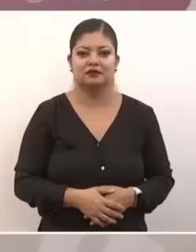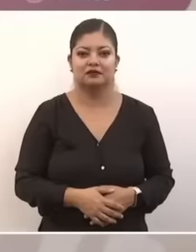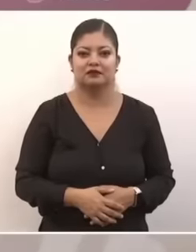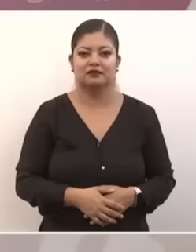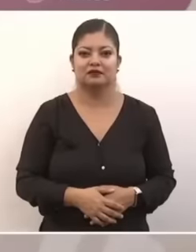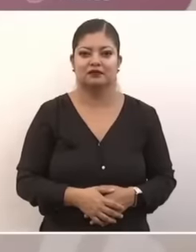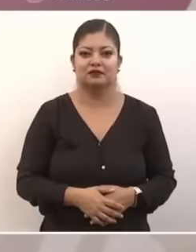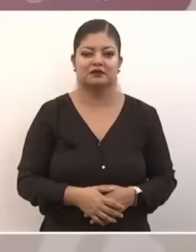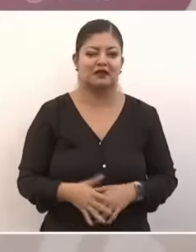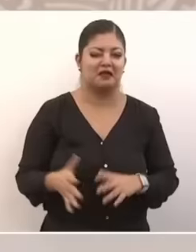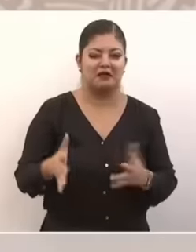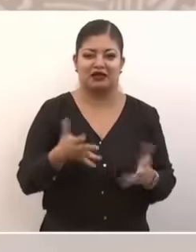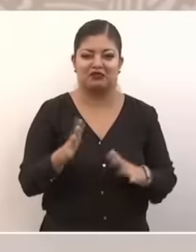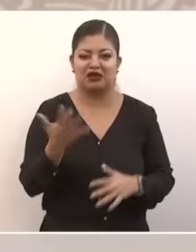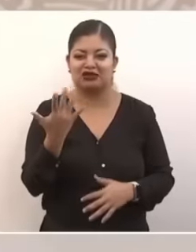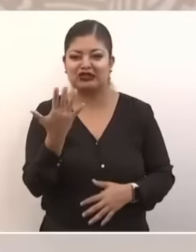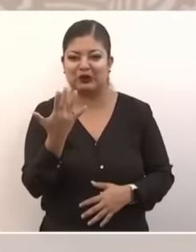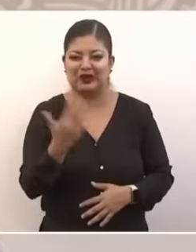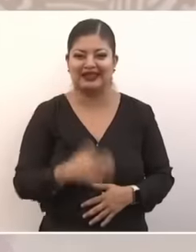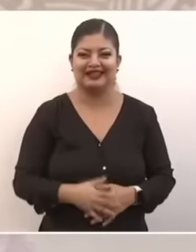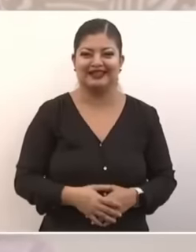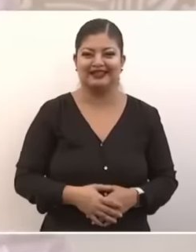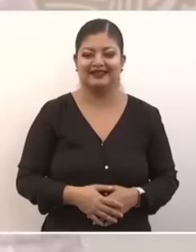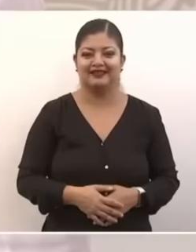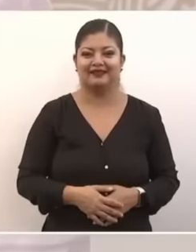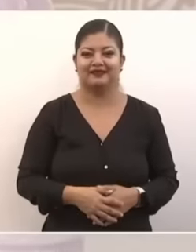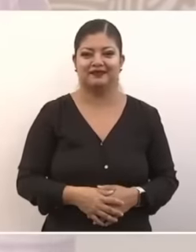No menos como 50.